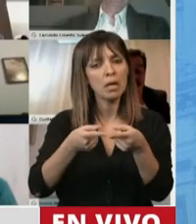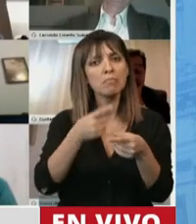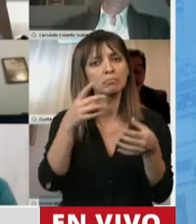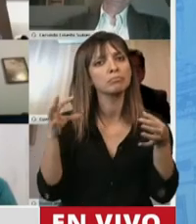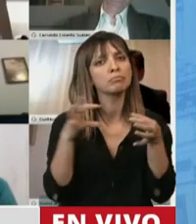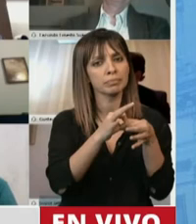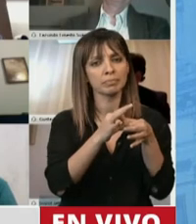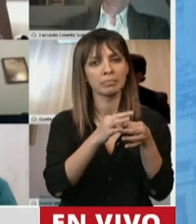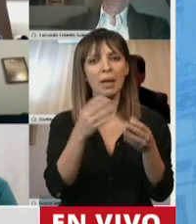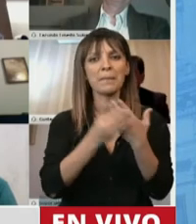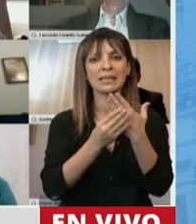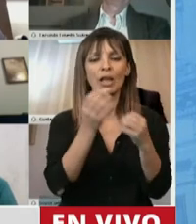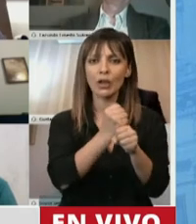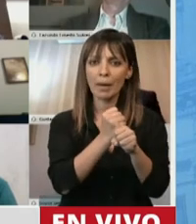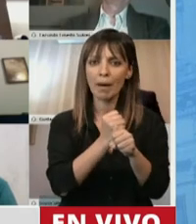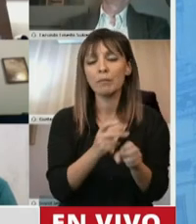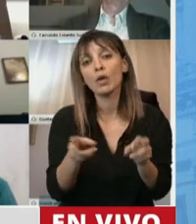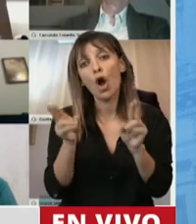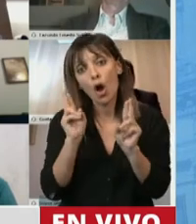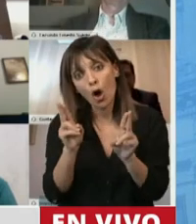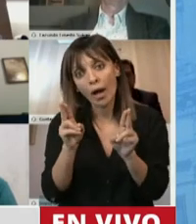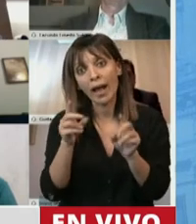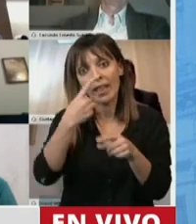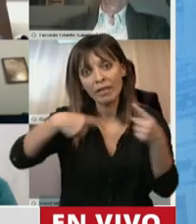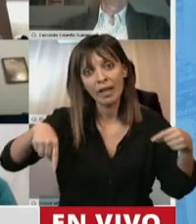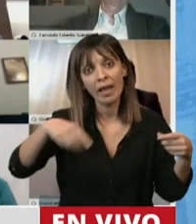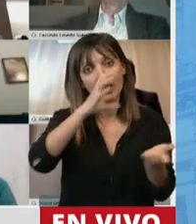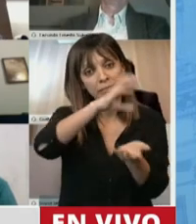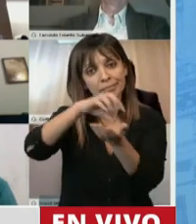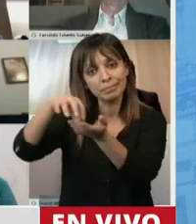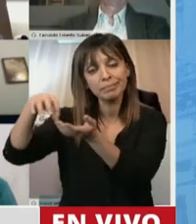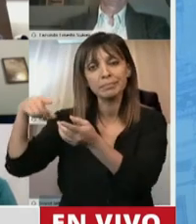Trabajo, esperamos que las cámaras empresariales que serán